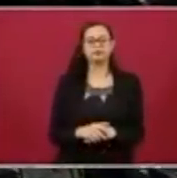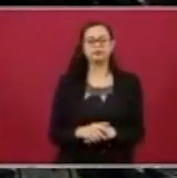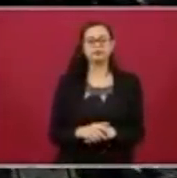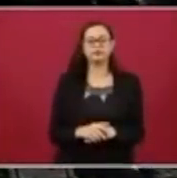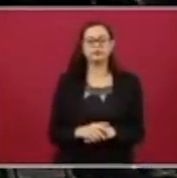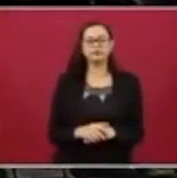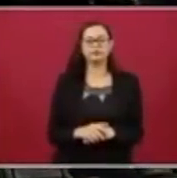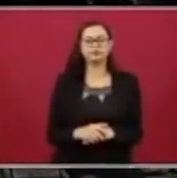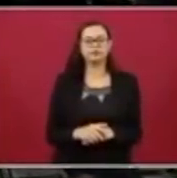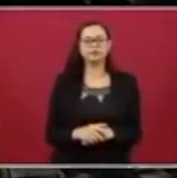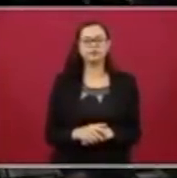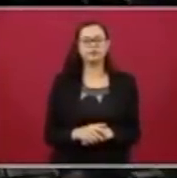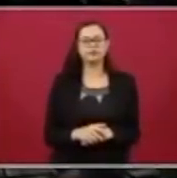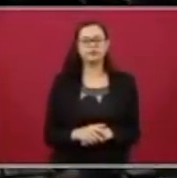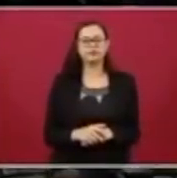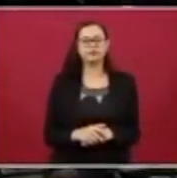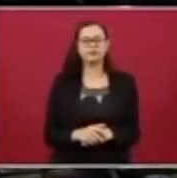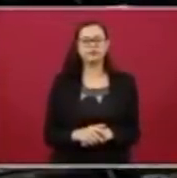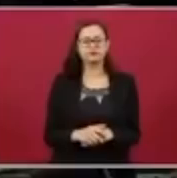va